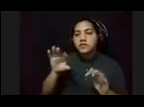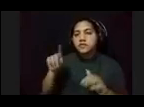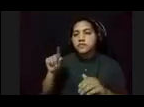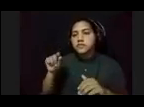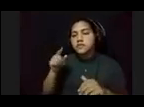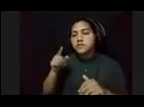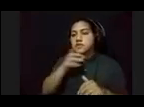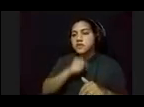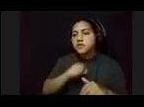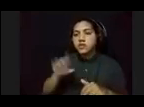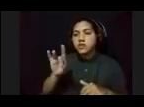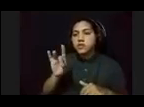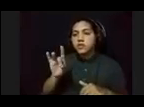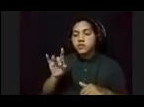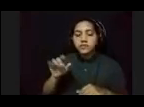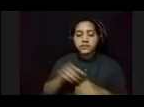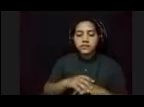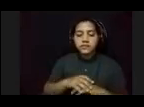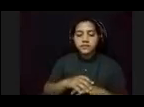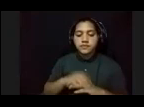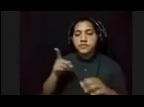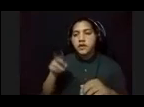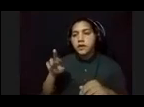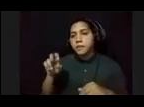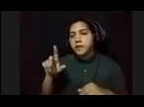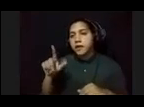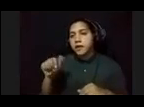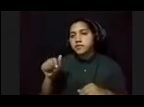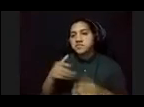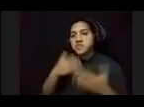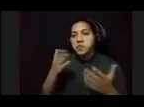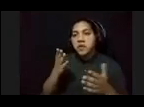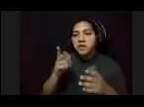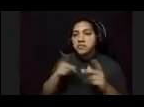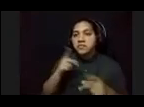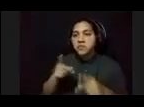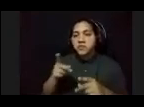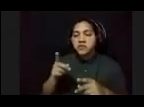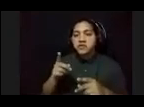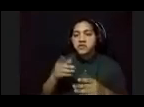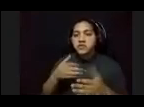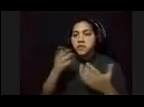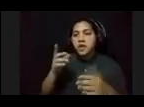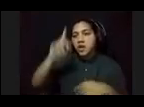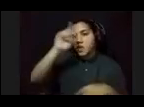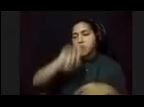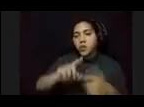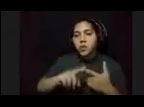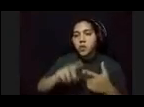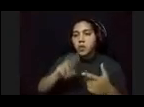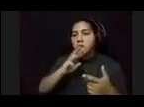lo siguiente: en La Perla casi no había gente, no había luz y agua, ni